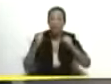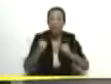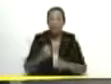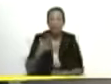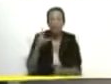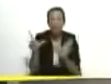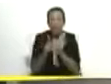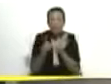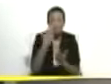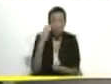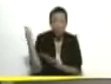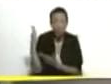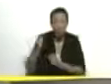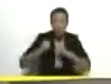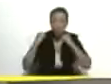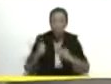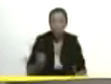Bachiller.